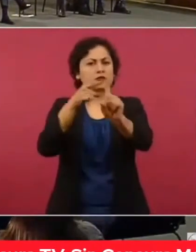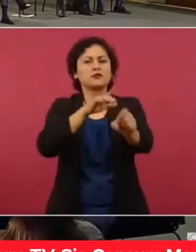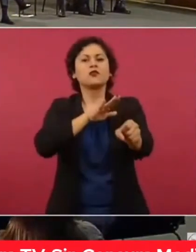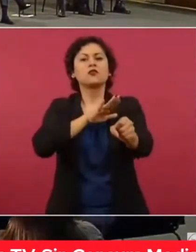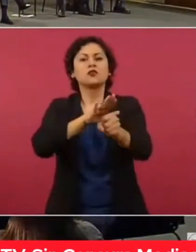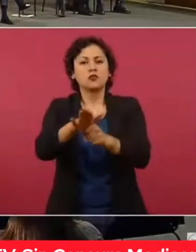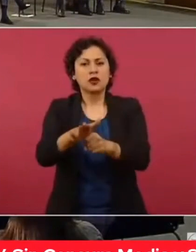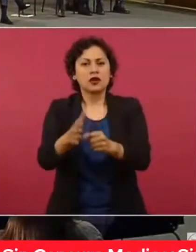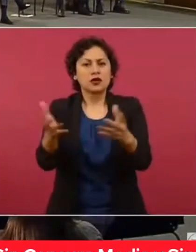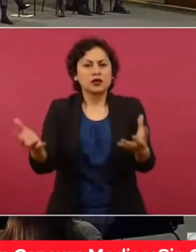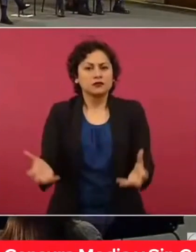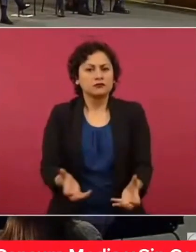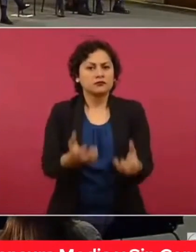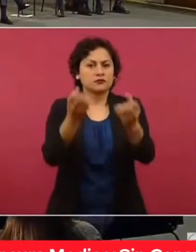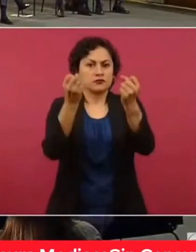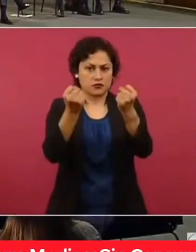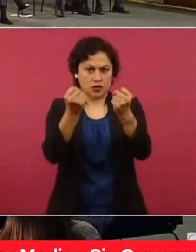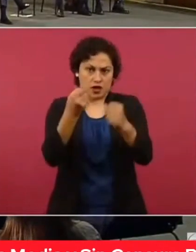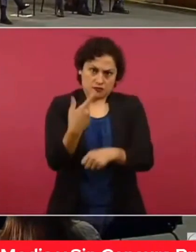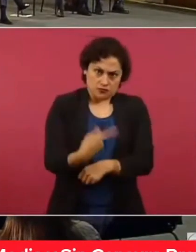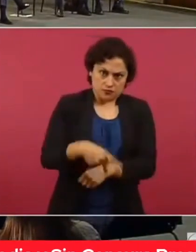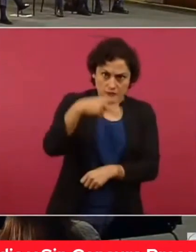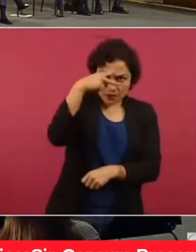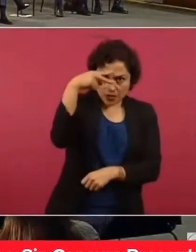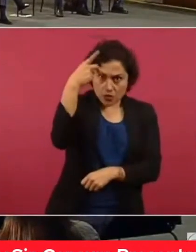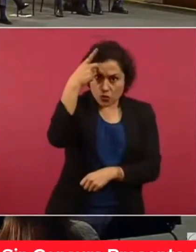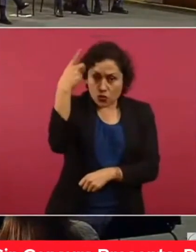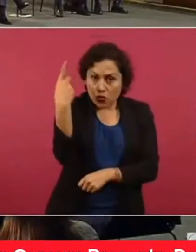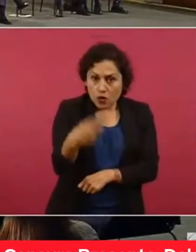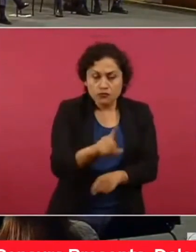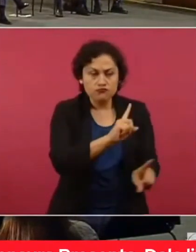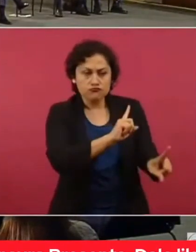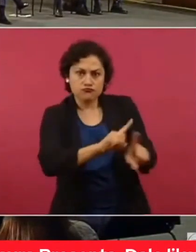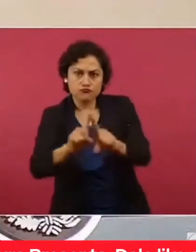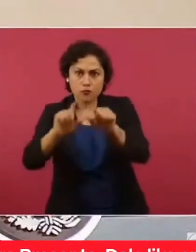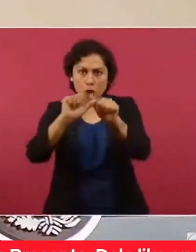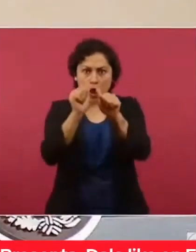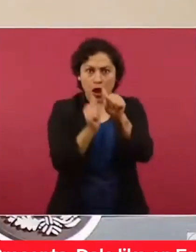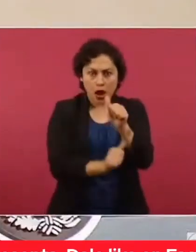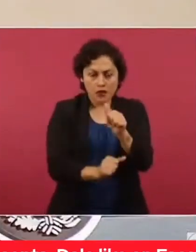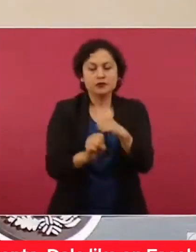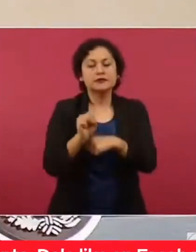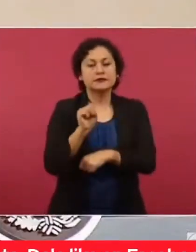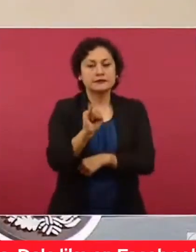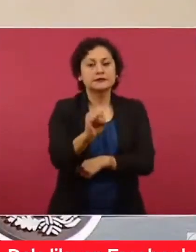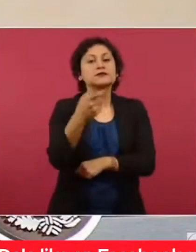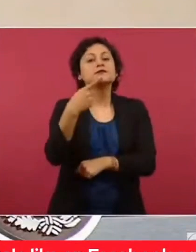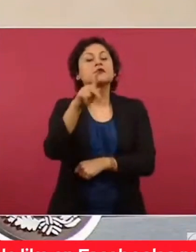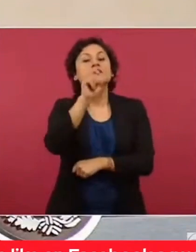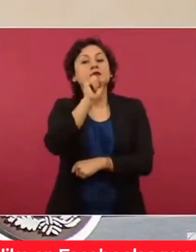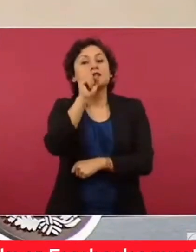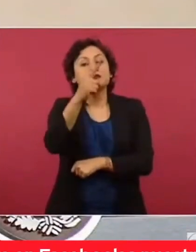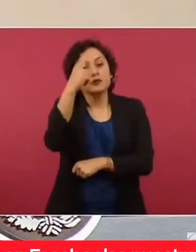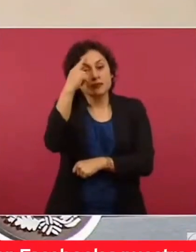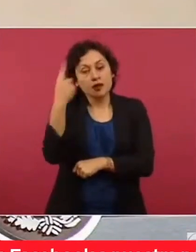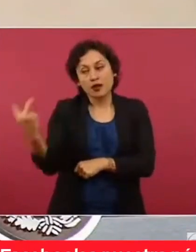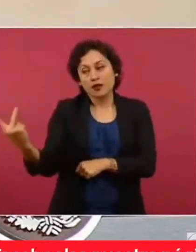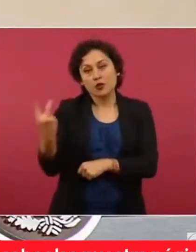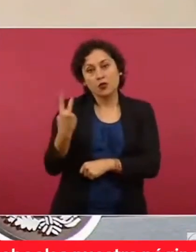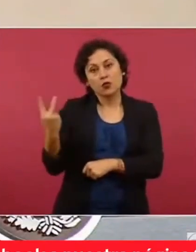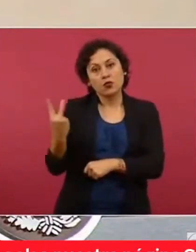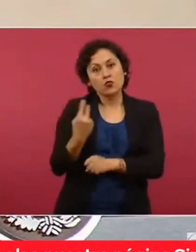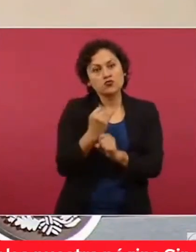estos elementos del patrimonio mexicano, sino también para escudriñar juntos la riqueza de